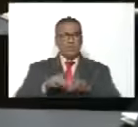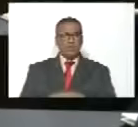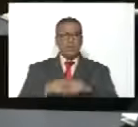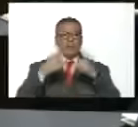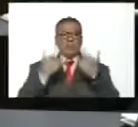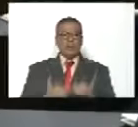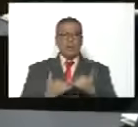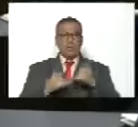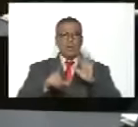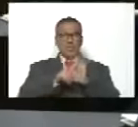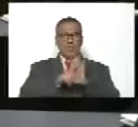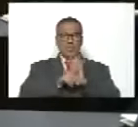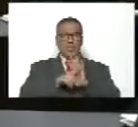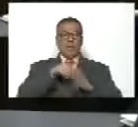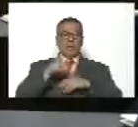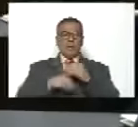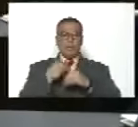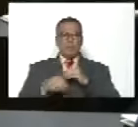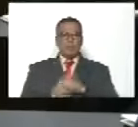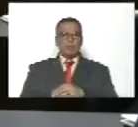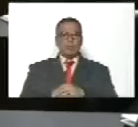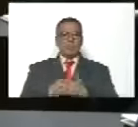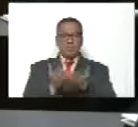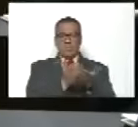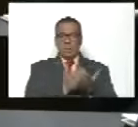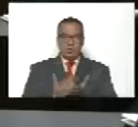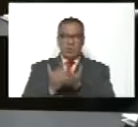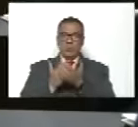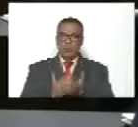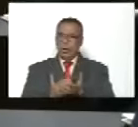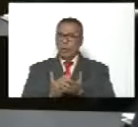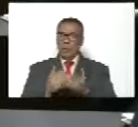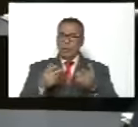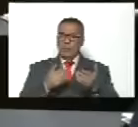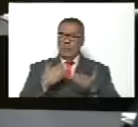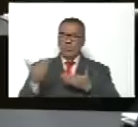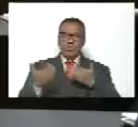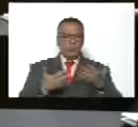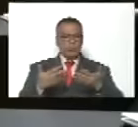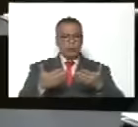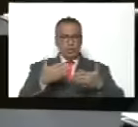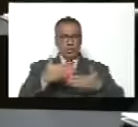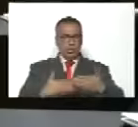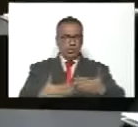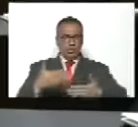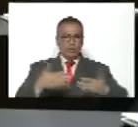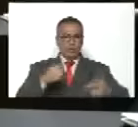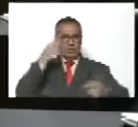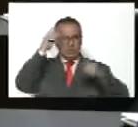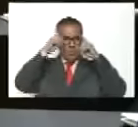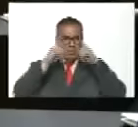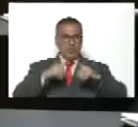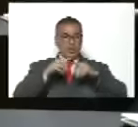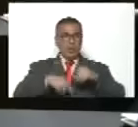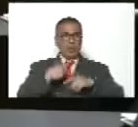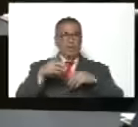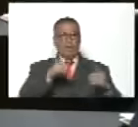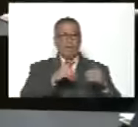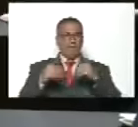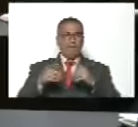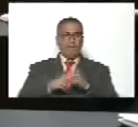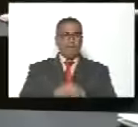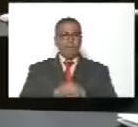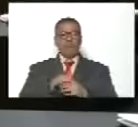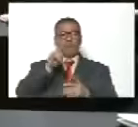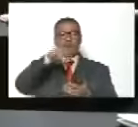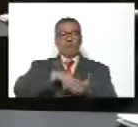ha legislado sobre esta materia, hemos hecho estudios de derecho comparado para tal fin y se ha definido luego de un gran debate